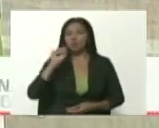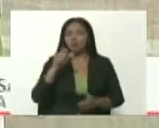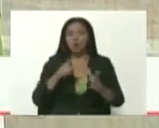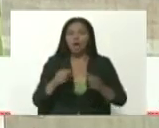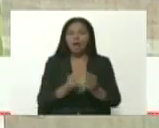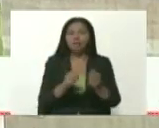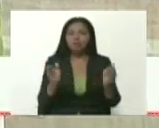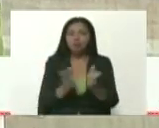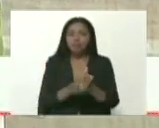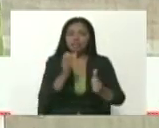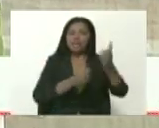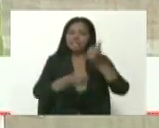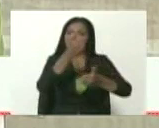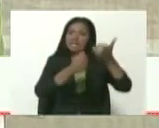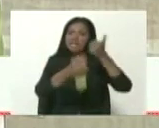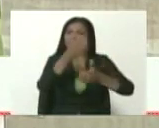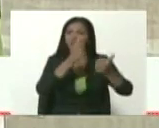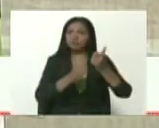Anzoátegui.